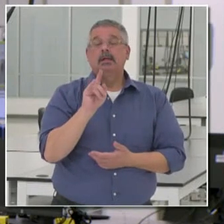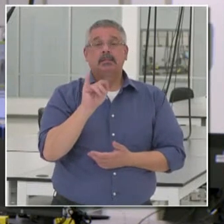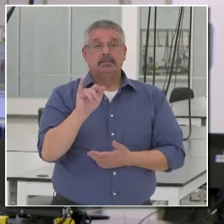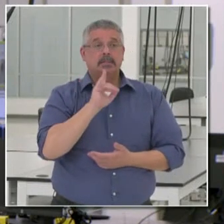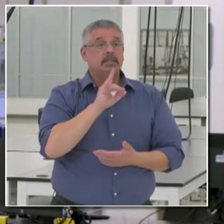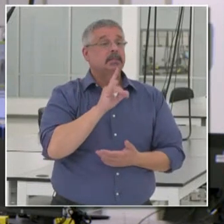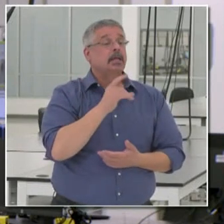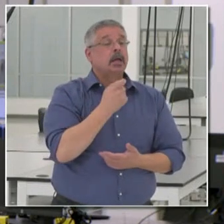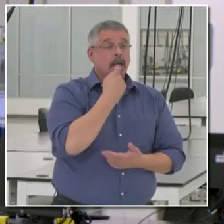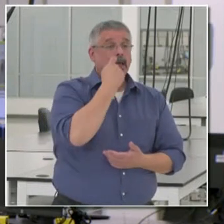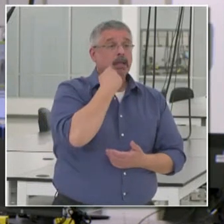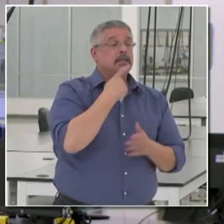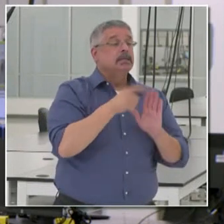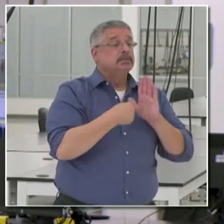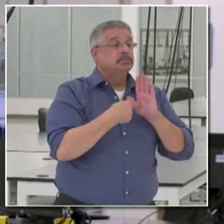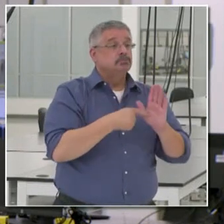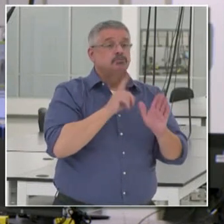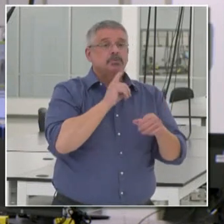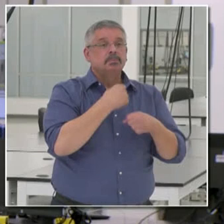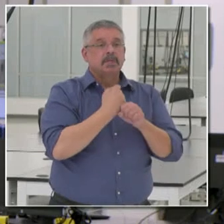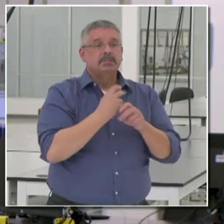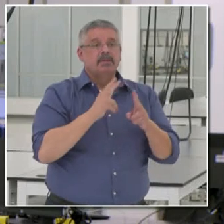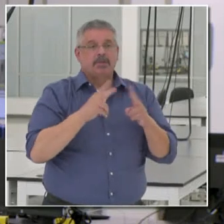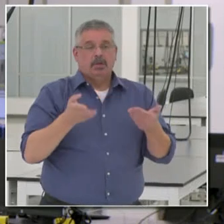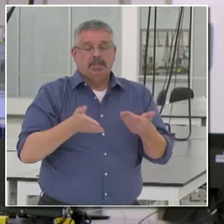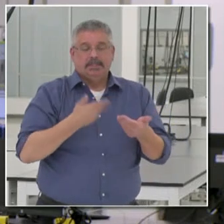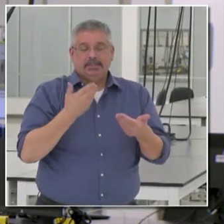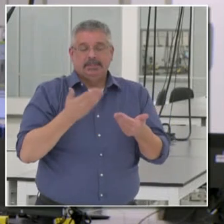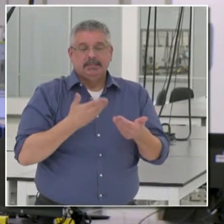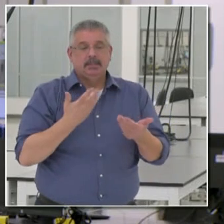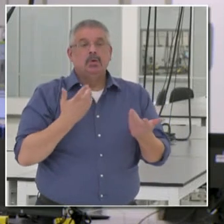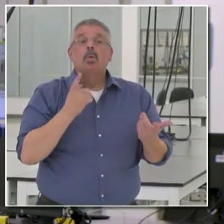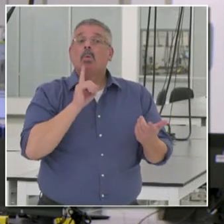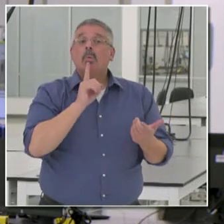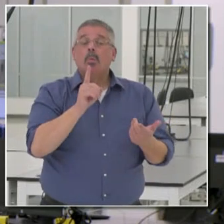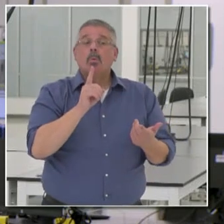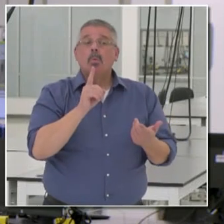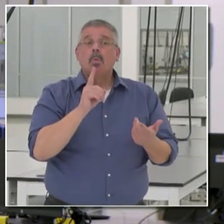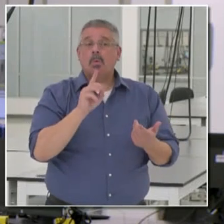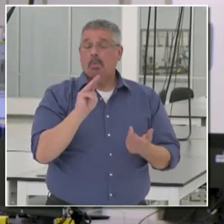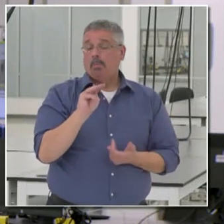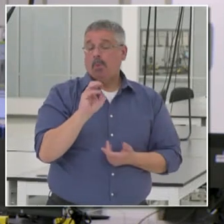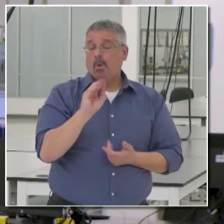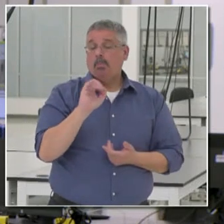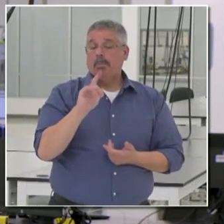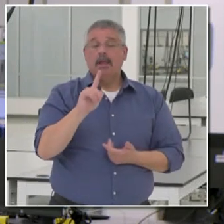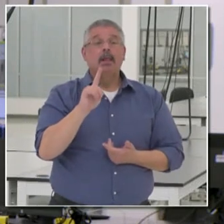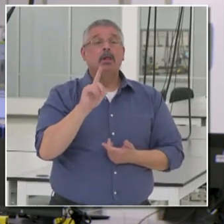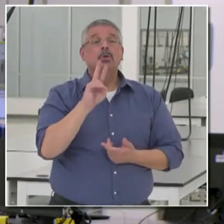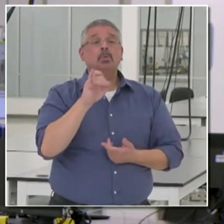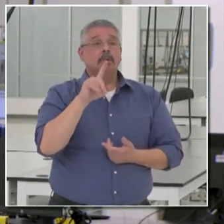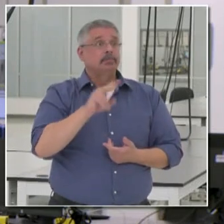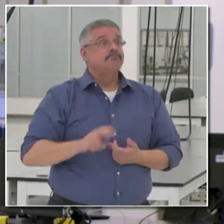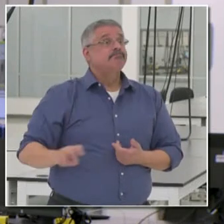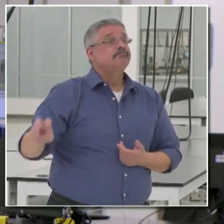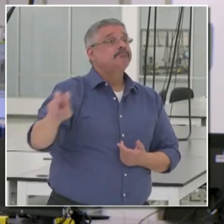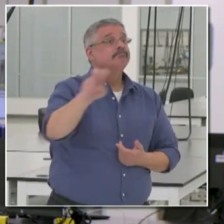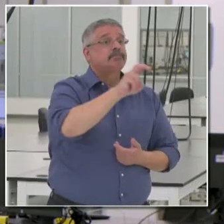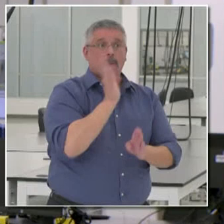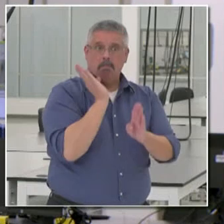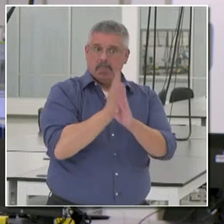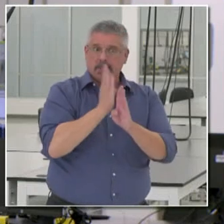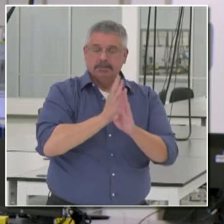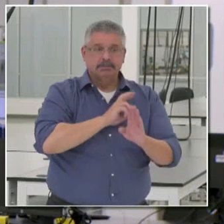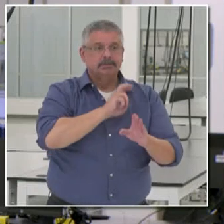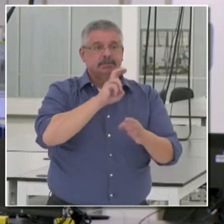que la gente pueda tomar sus muestras de una manera que lo hace muy fácil con unidades móviles que vamos a